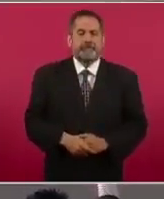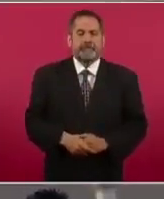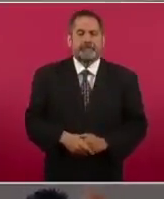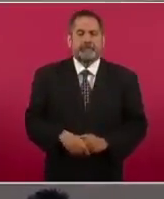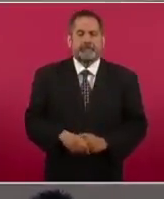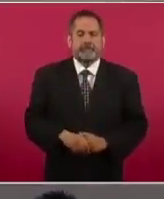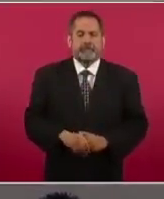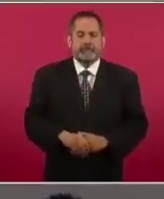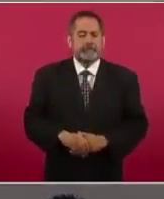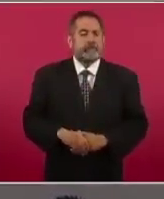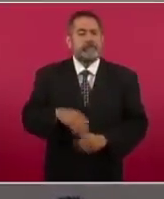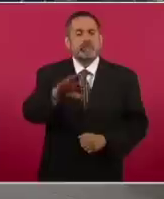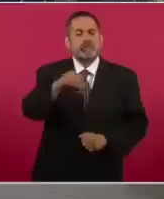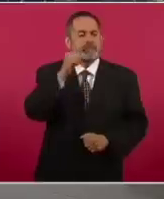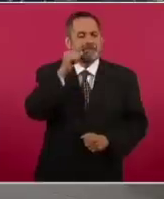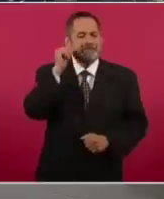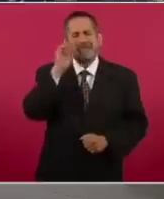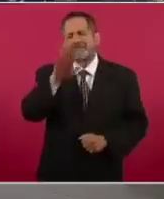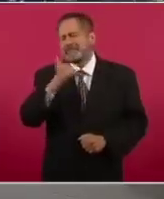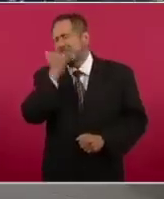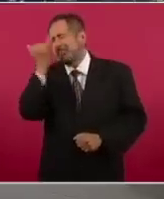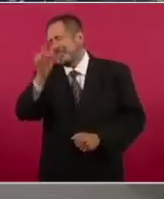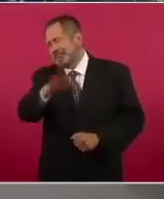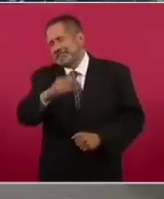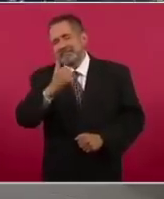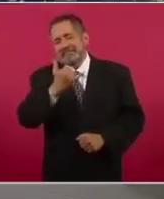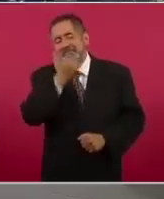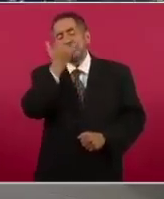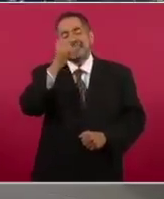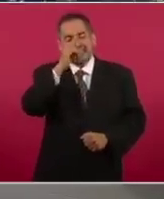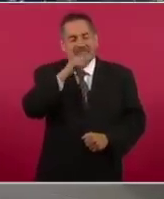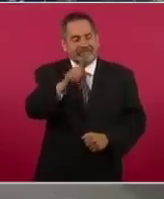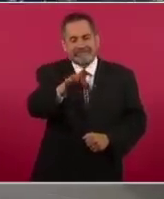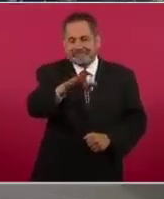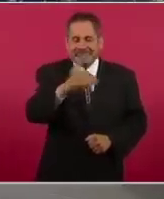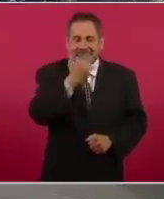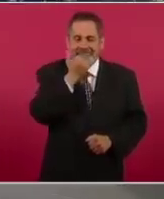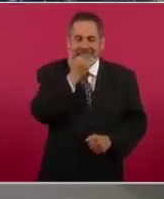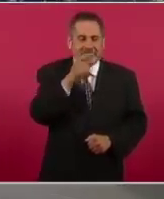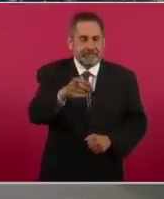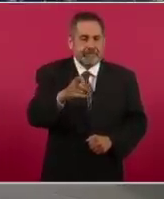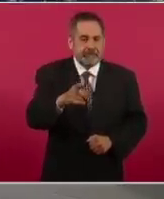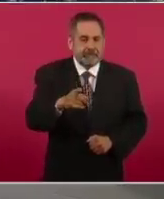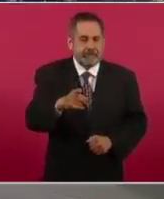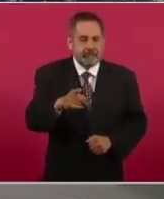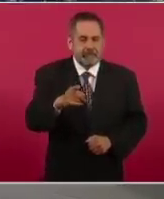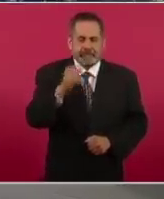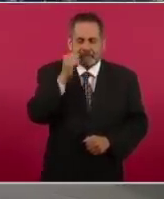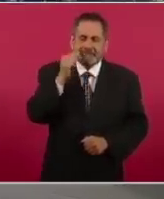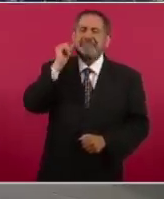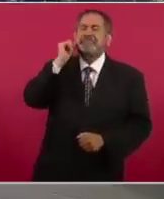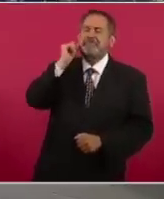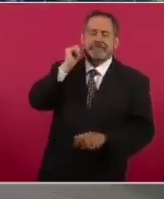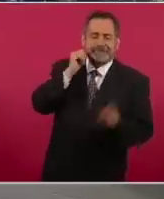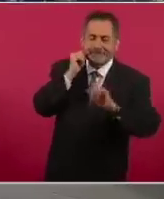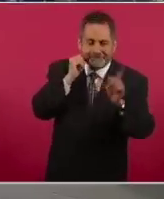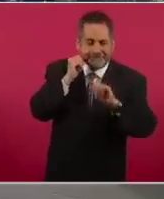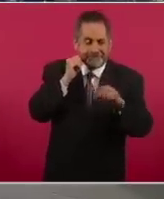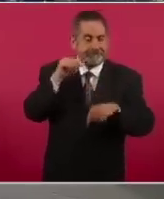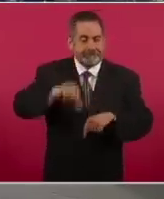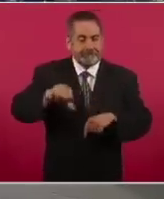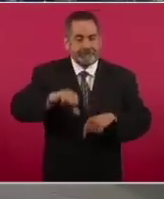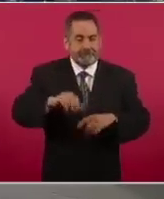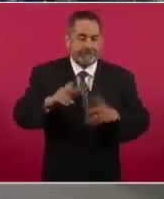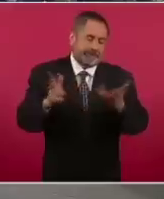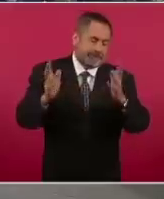Kerry? Hoy, sí, ayer me equivoqué. dije que era ayer.